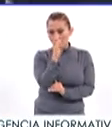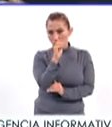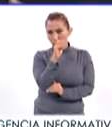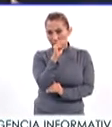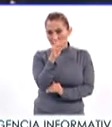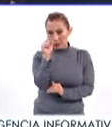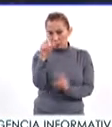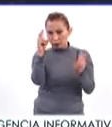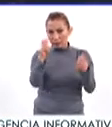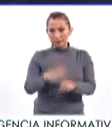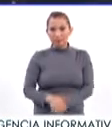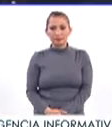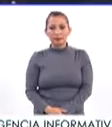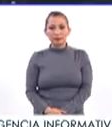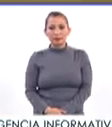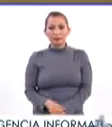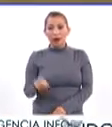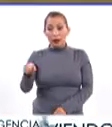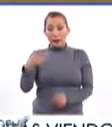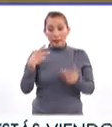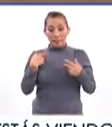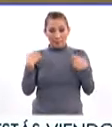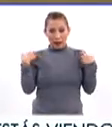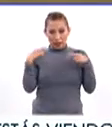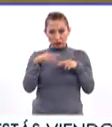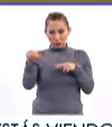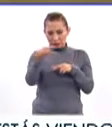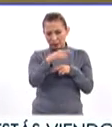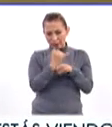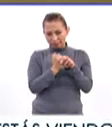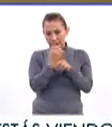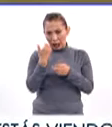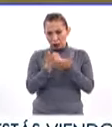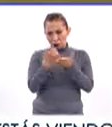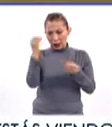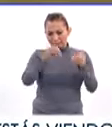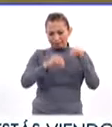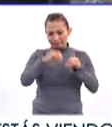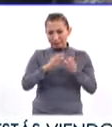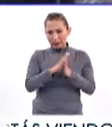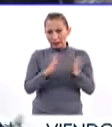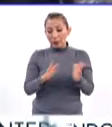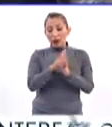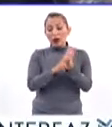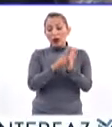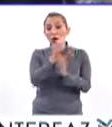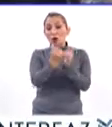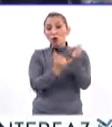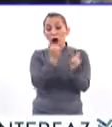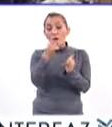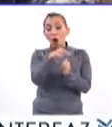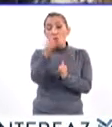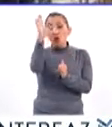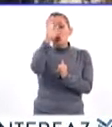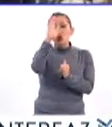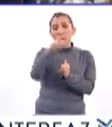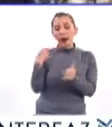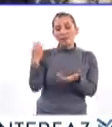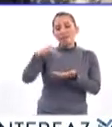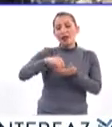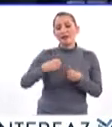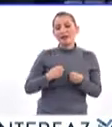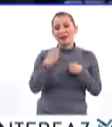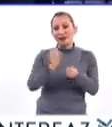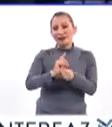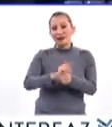en esta temática. De acuerdo con los académicos universitarios que colaboraron en el libro, el videojuego es un producto cultural inserto en la